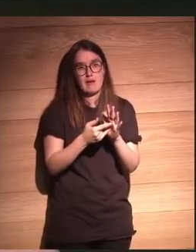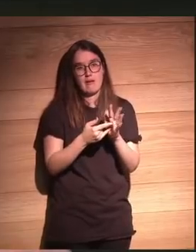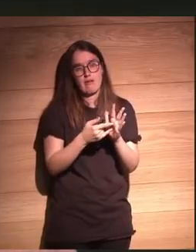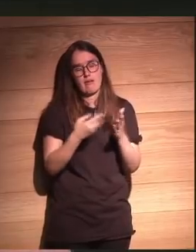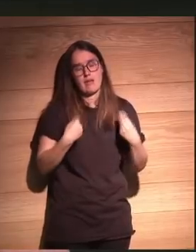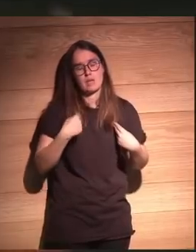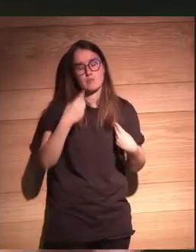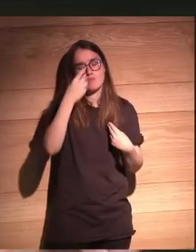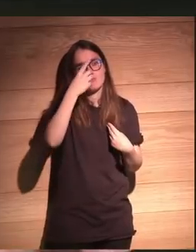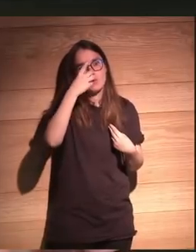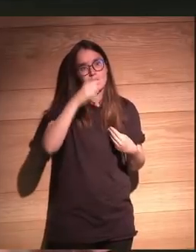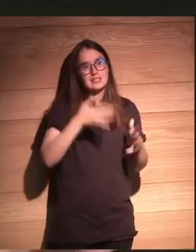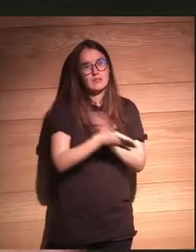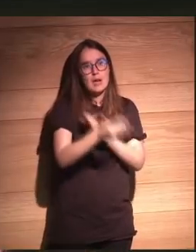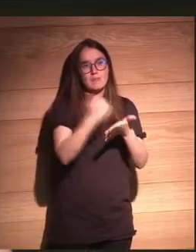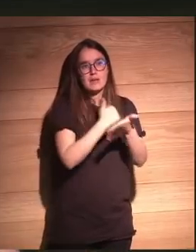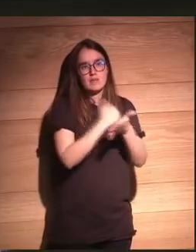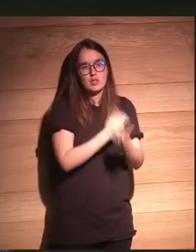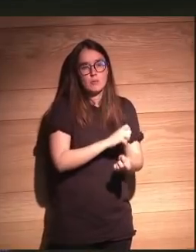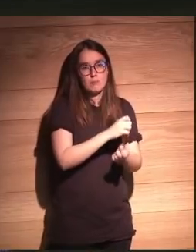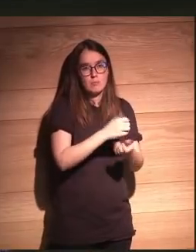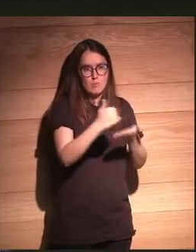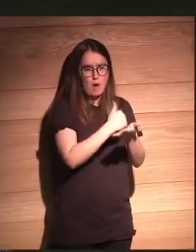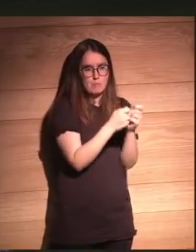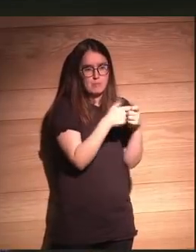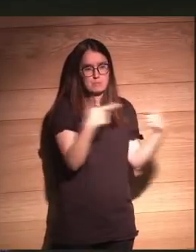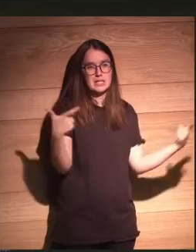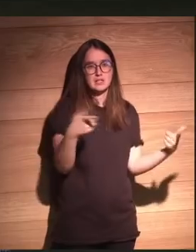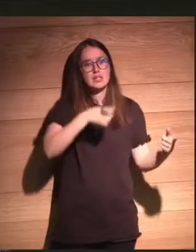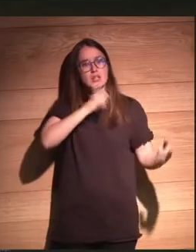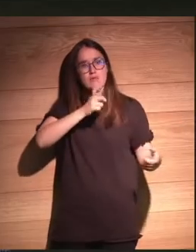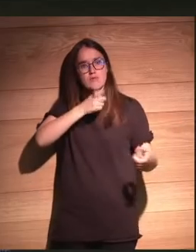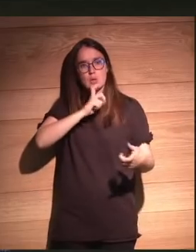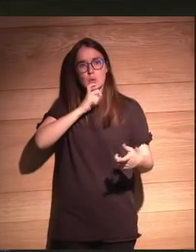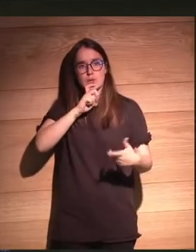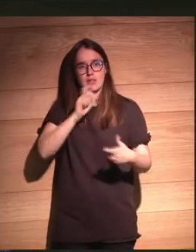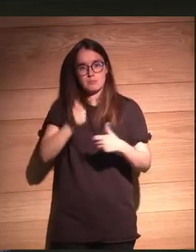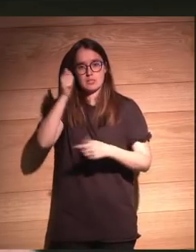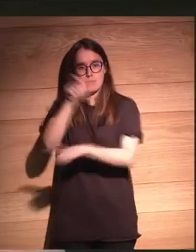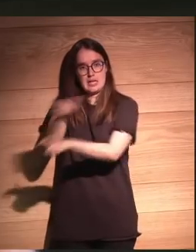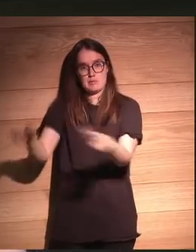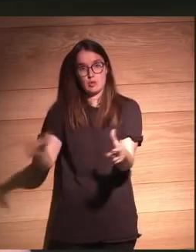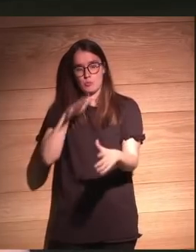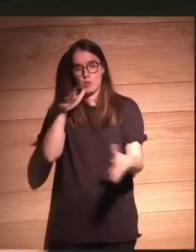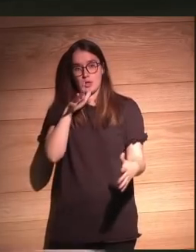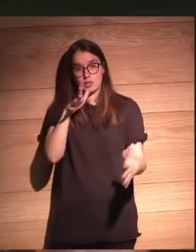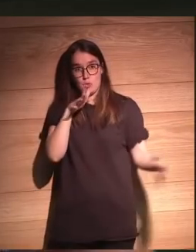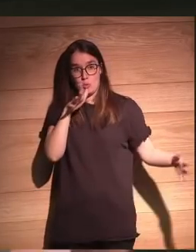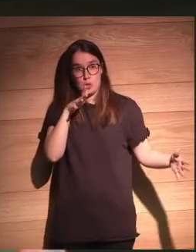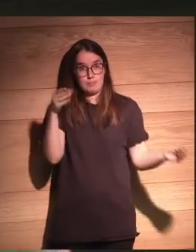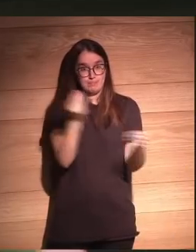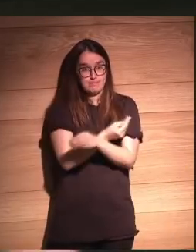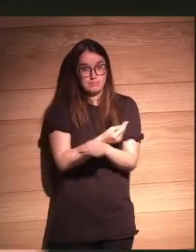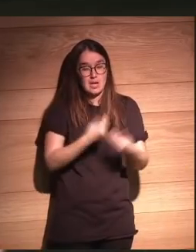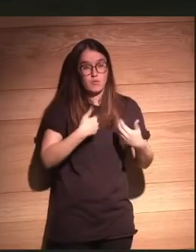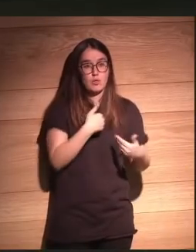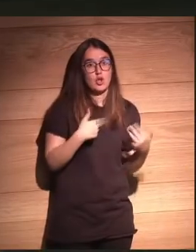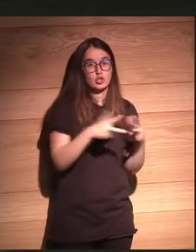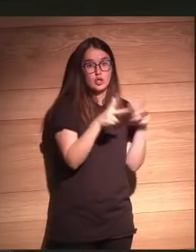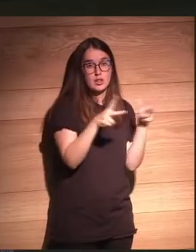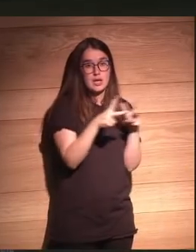decir, cuanto más beneficios hay para ellos, más dificultades va a haber para la población, por este antagonismo que existe entre la función social